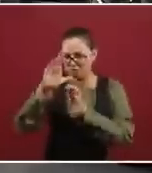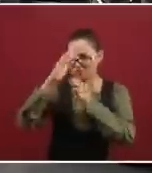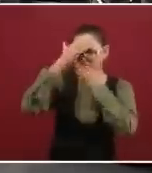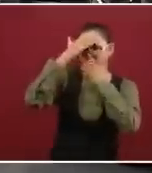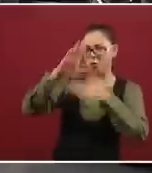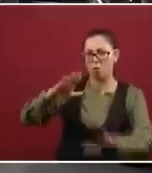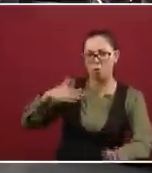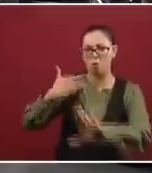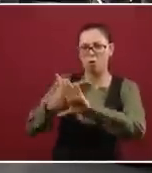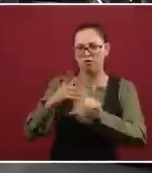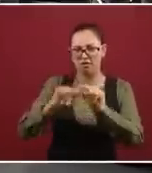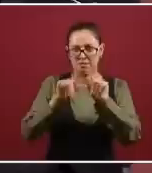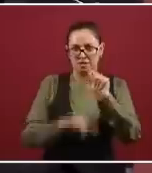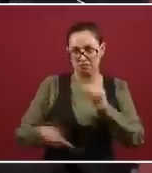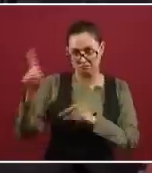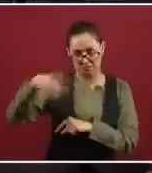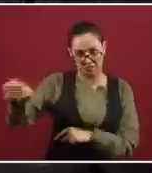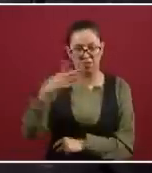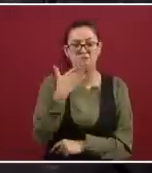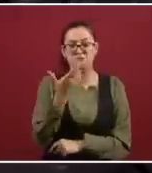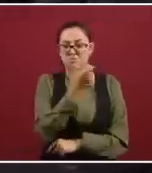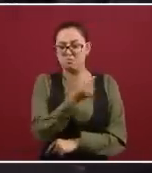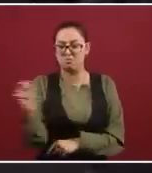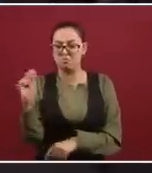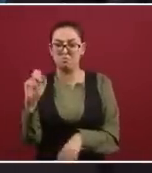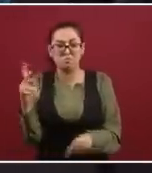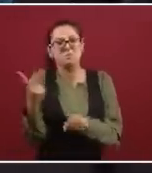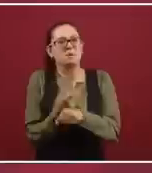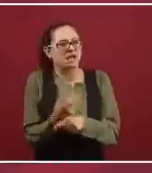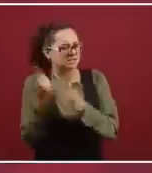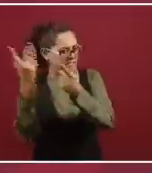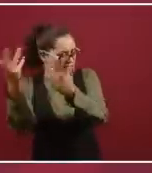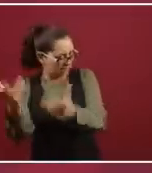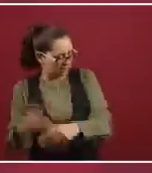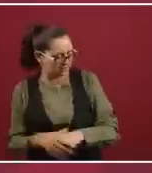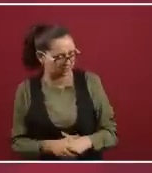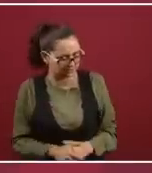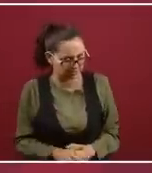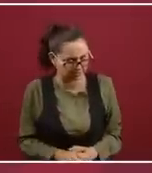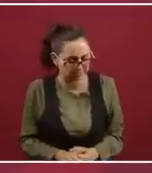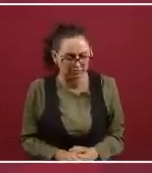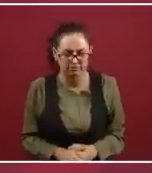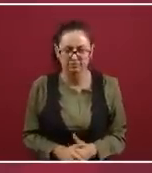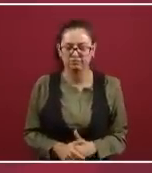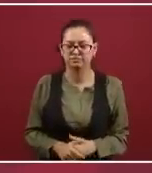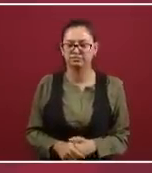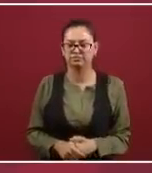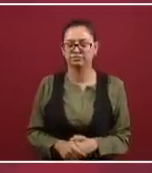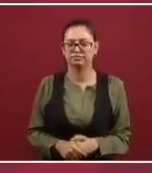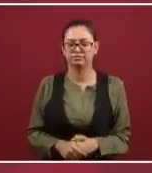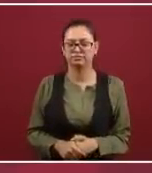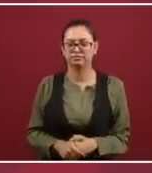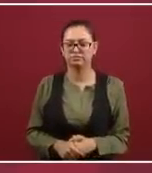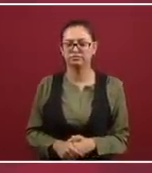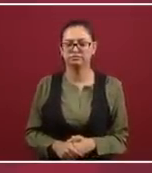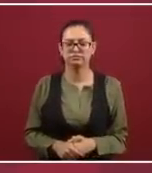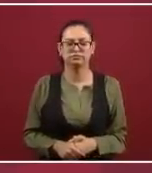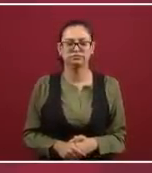contra la seguridad del país. ¿Qué me puede decir, presidente, por favor? Pues que ese organismo también se